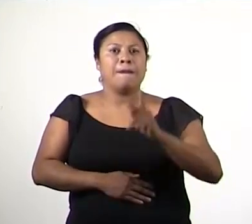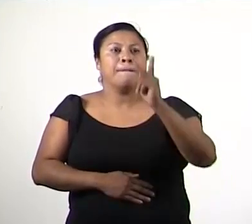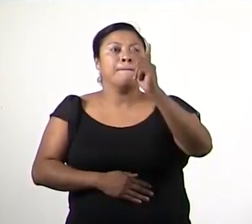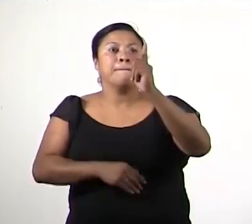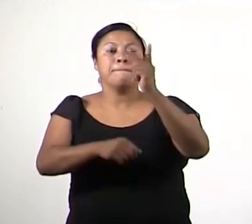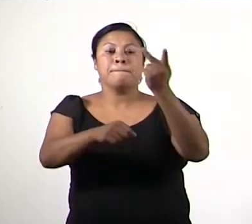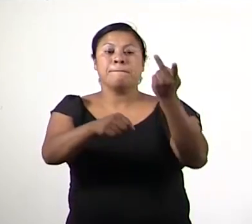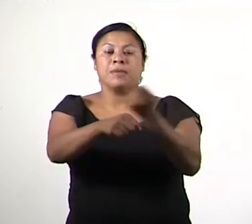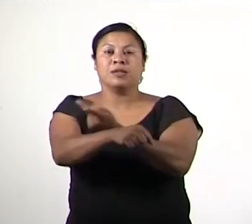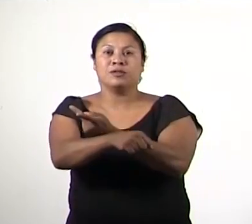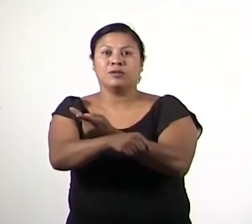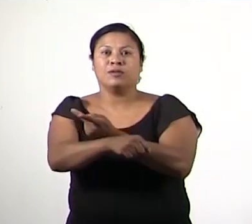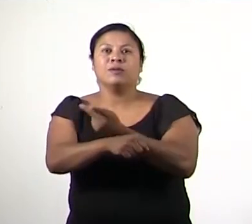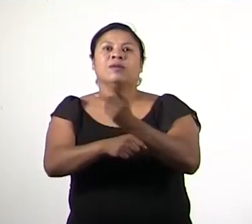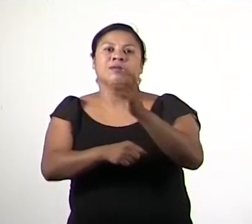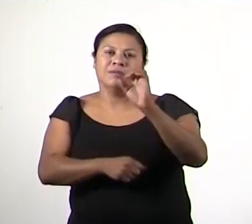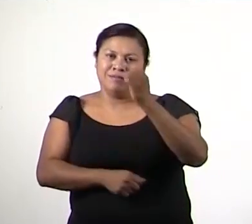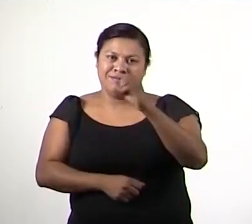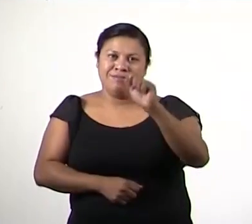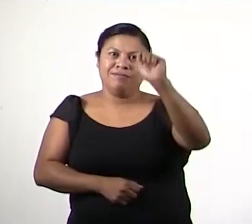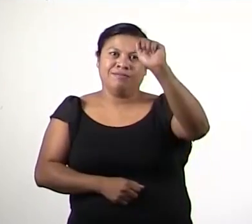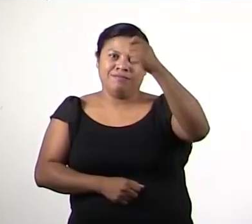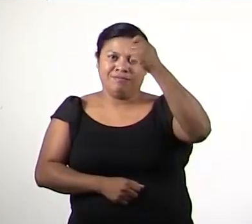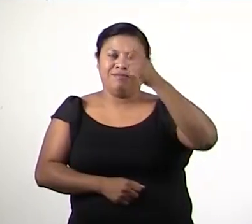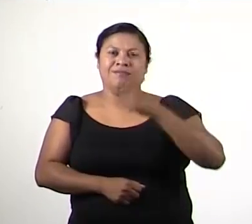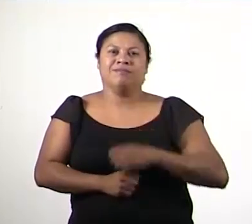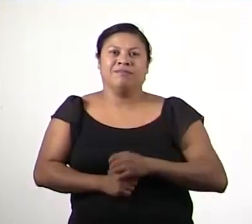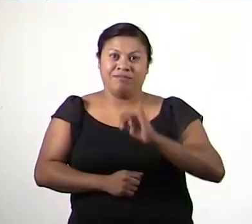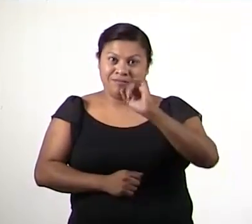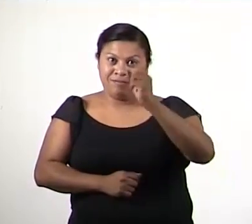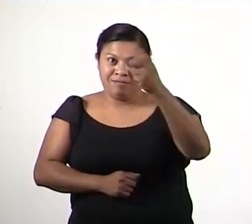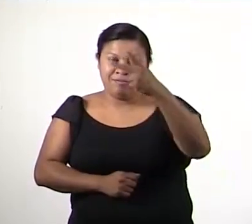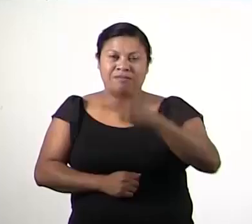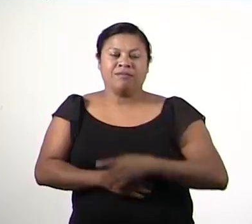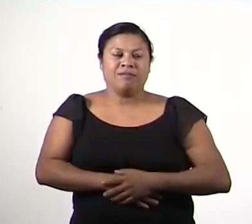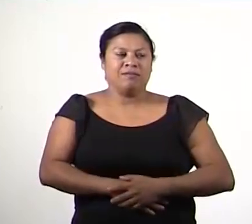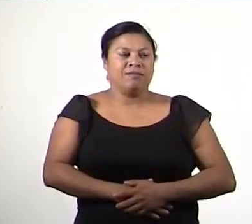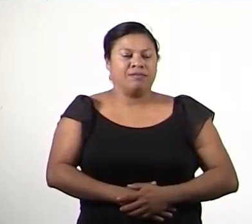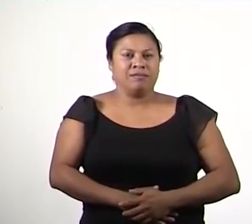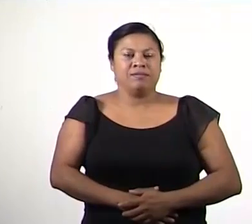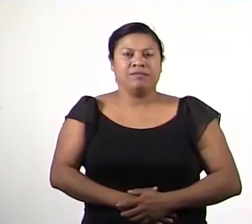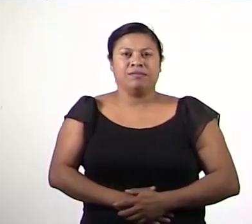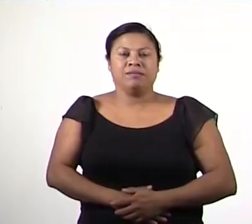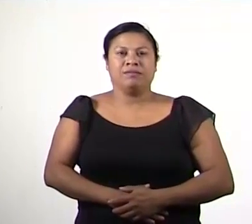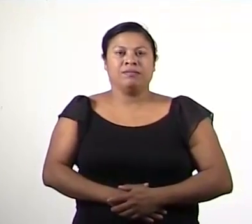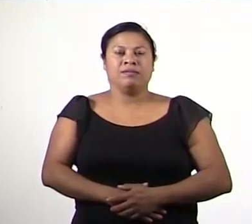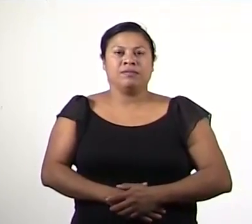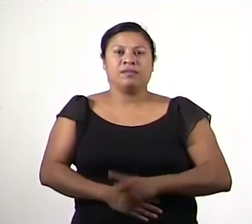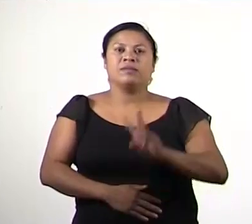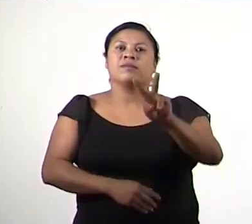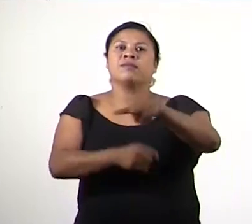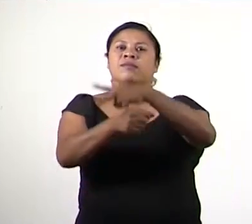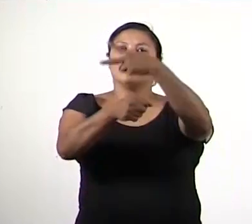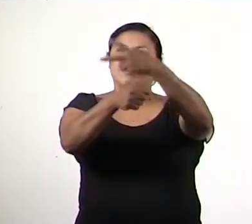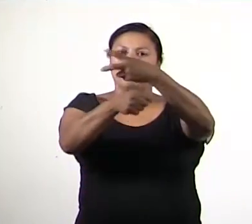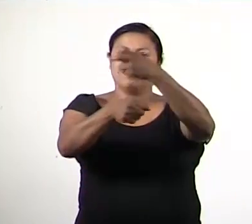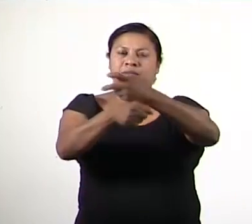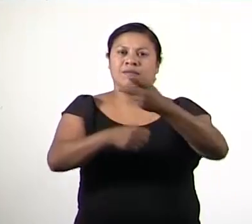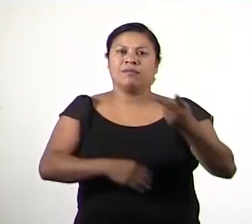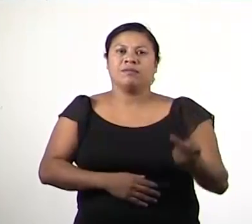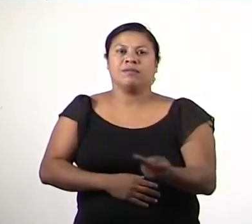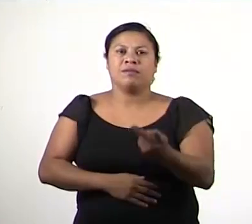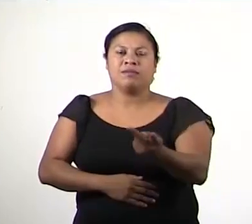pasó se acentúa. ¿Estamos de acuerdo? Ok. Vámonos a la segunda pregunta.